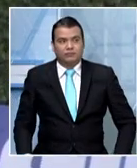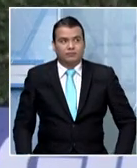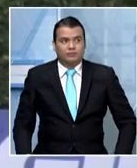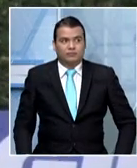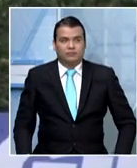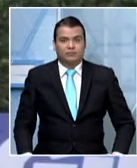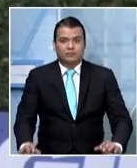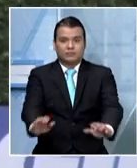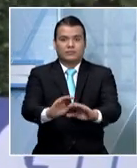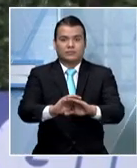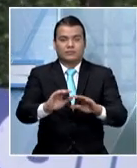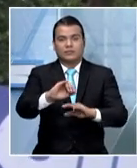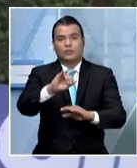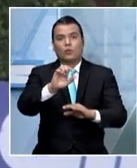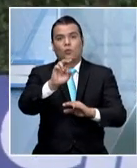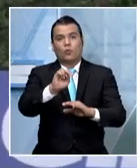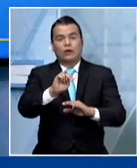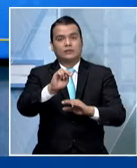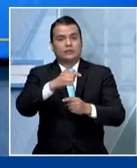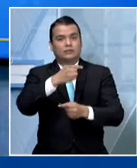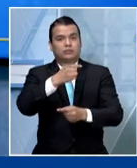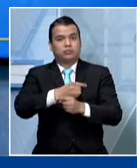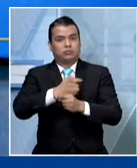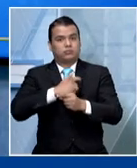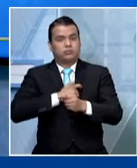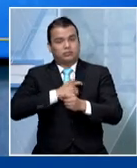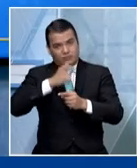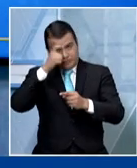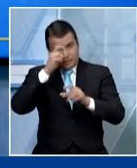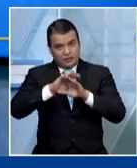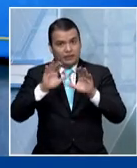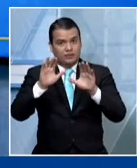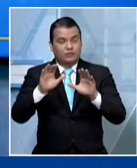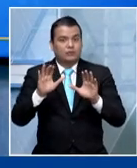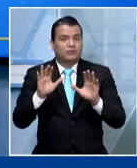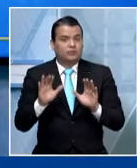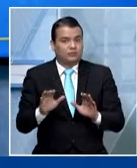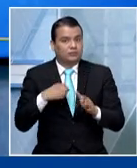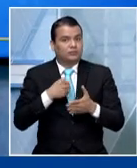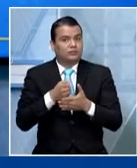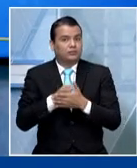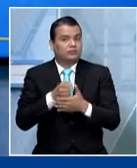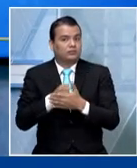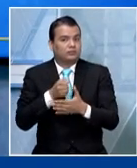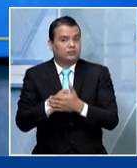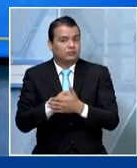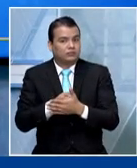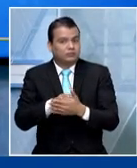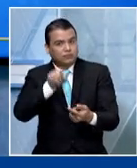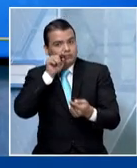Cruz Real hace parte de la historia del América. ¿Va a continuar? ¿Ya está todo arreglado con él para que no hayan dudas para el